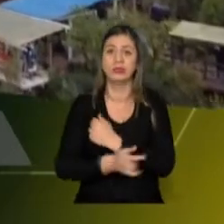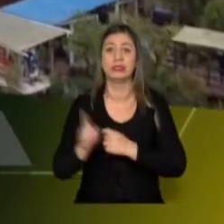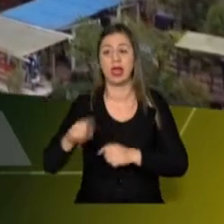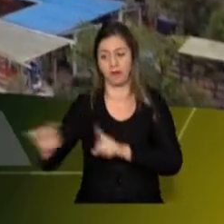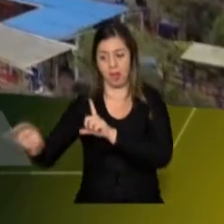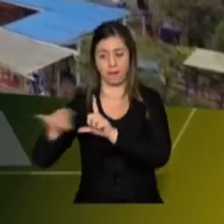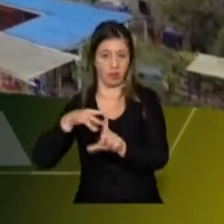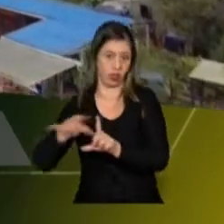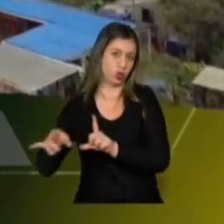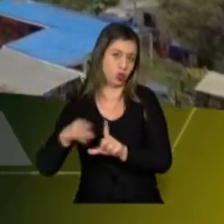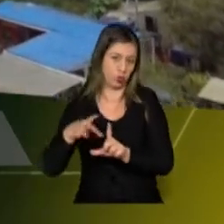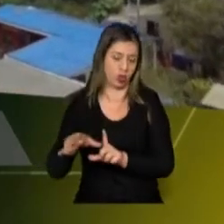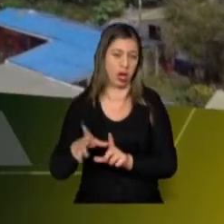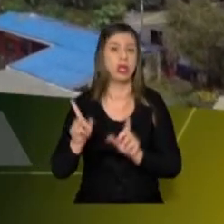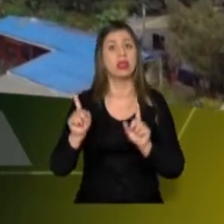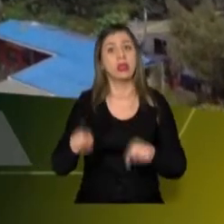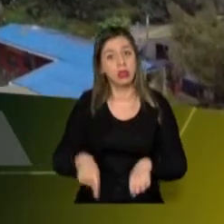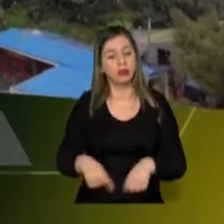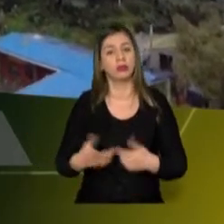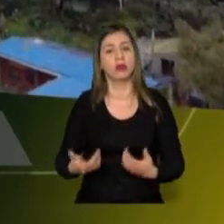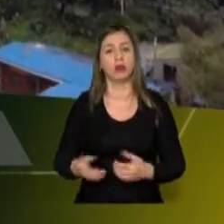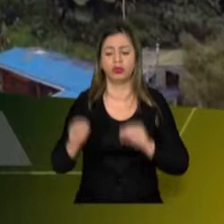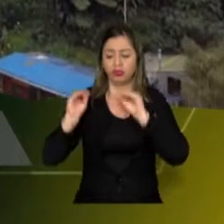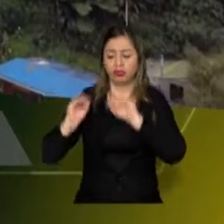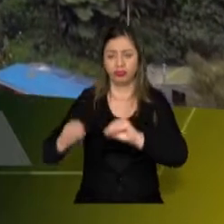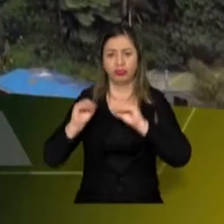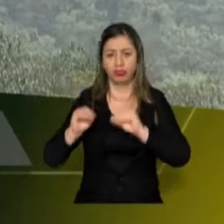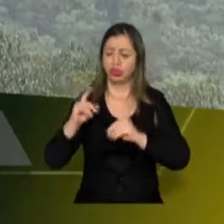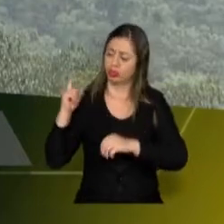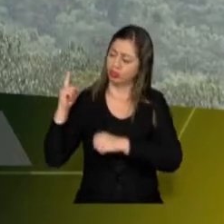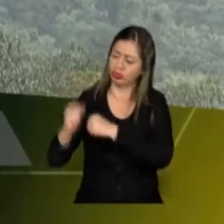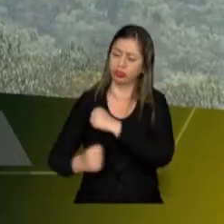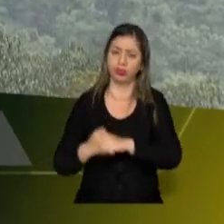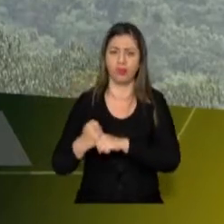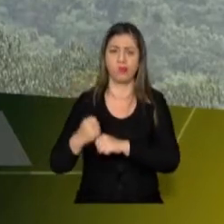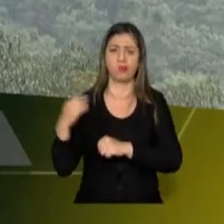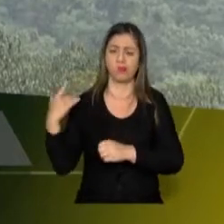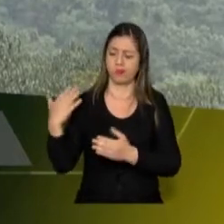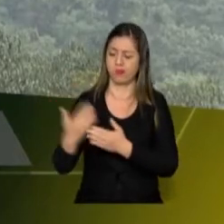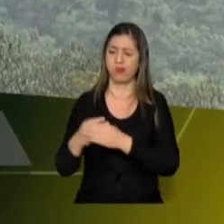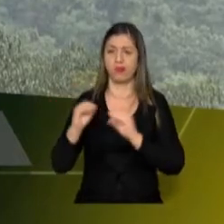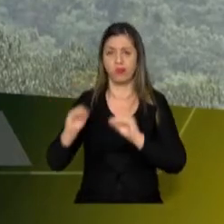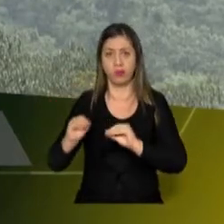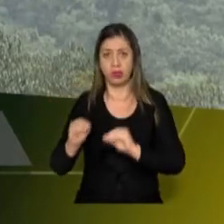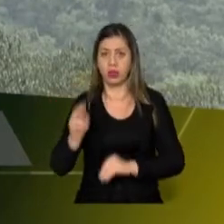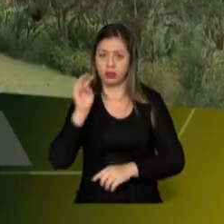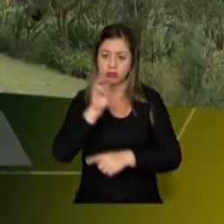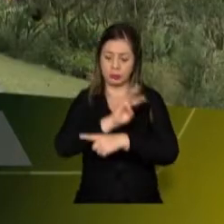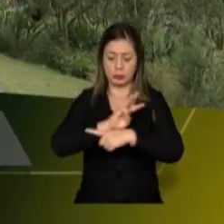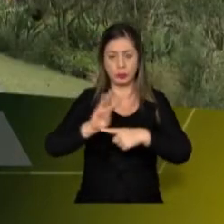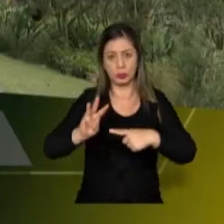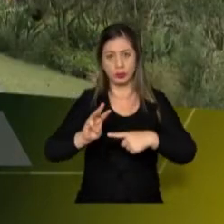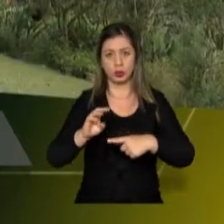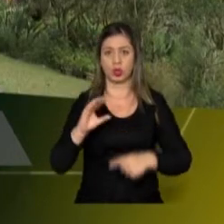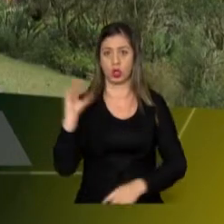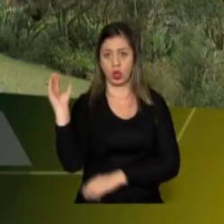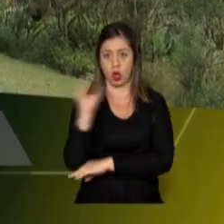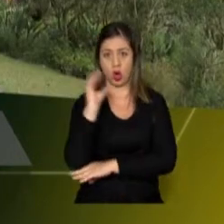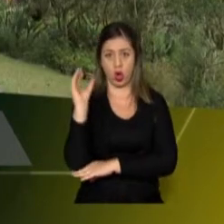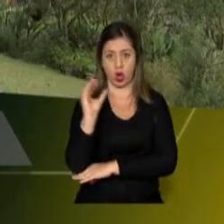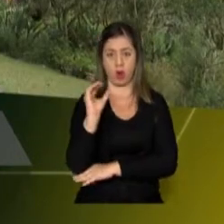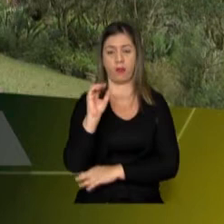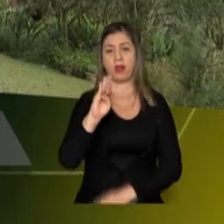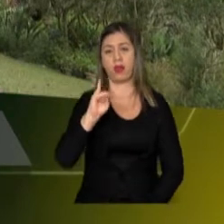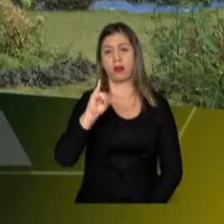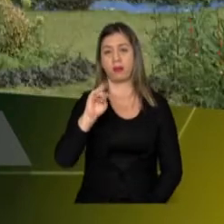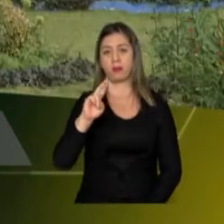hay actividades educativas durante casi todo el año. Entonces, si uno presta atención a la página web, que es colombiabirdfair.com,